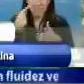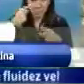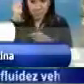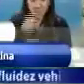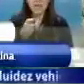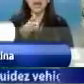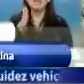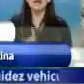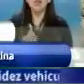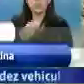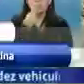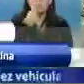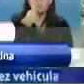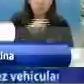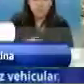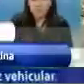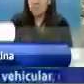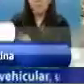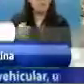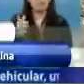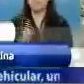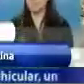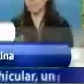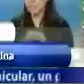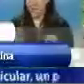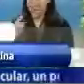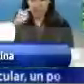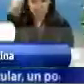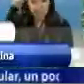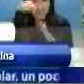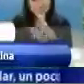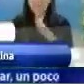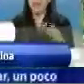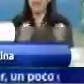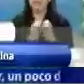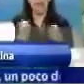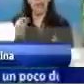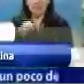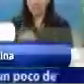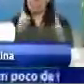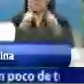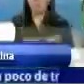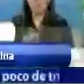una unidad canina para el rastreo de 1000 metros cuadrados, pero los resultados fueron